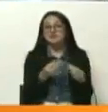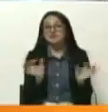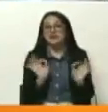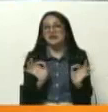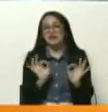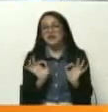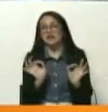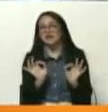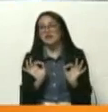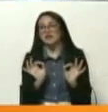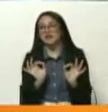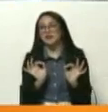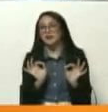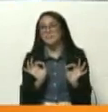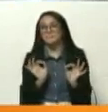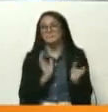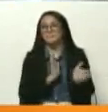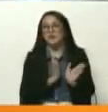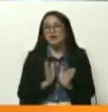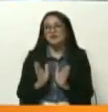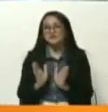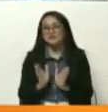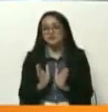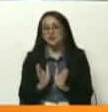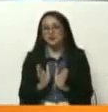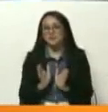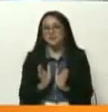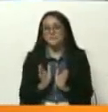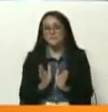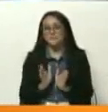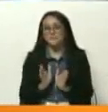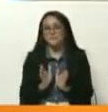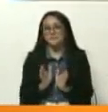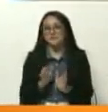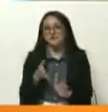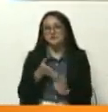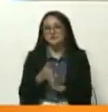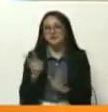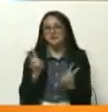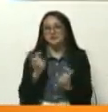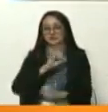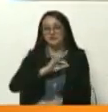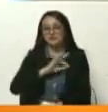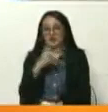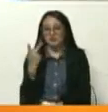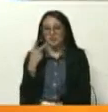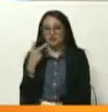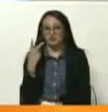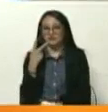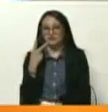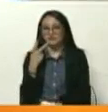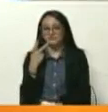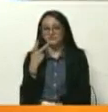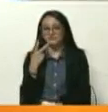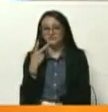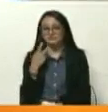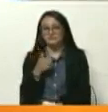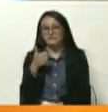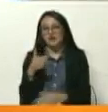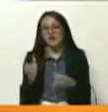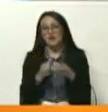digamos, de organizaciones con orígenes sociales y políticos, que son más